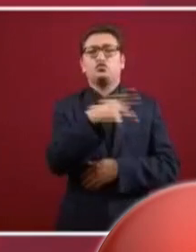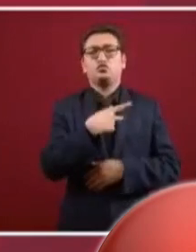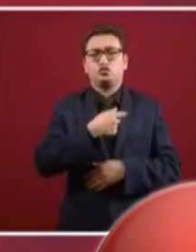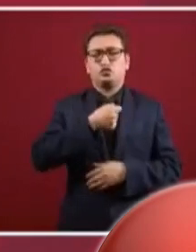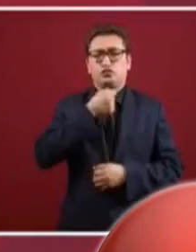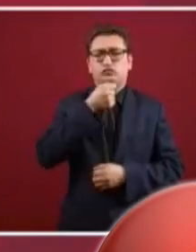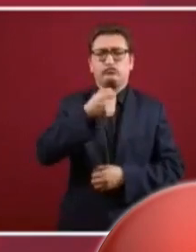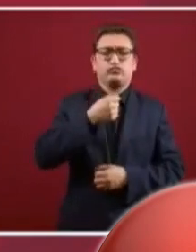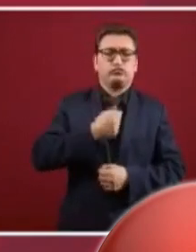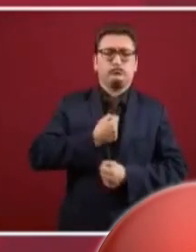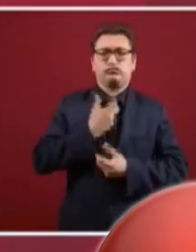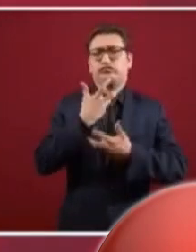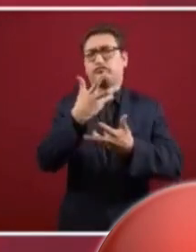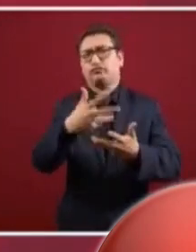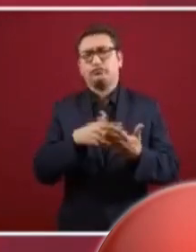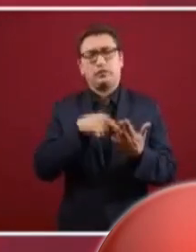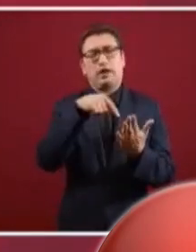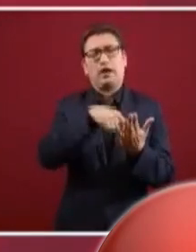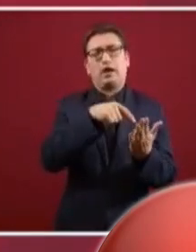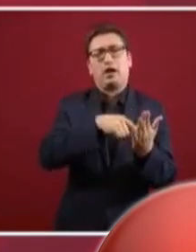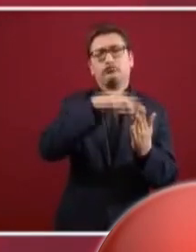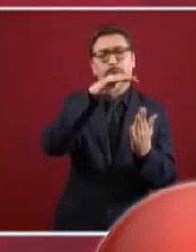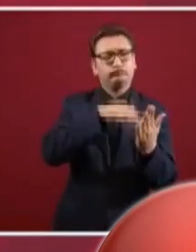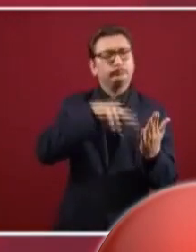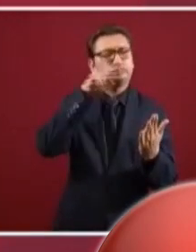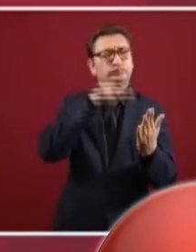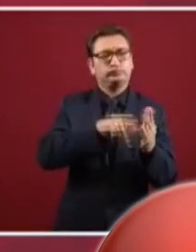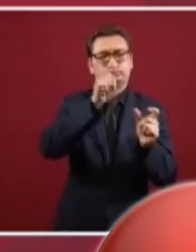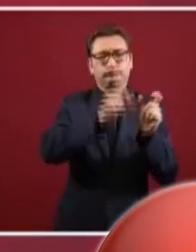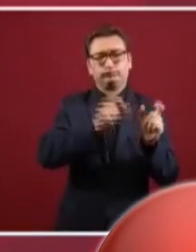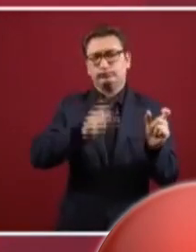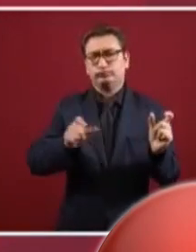dando a entender de que existen